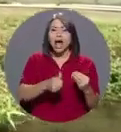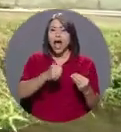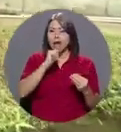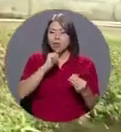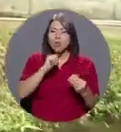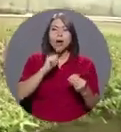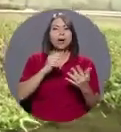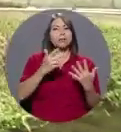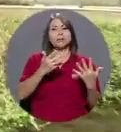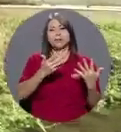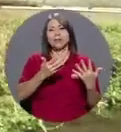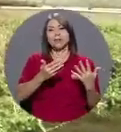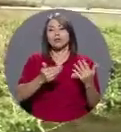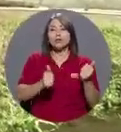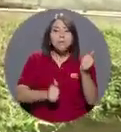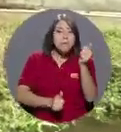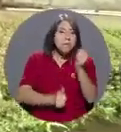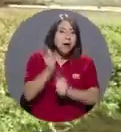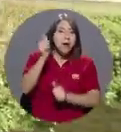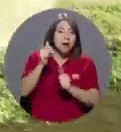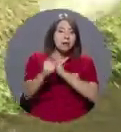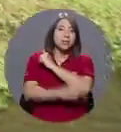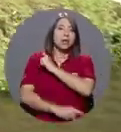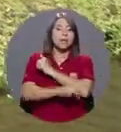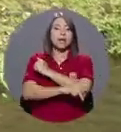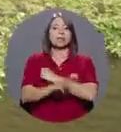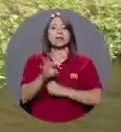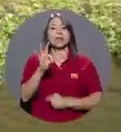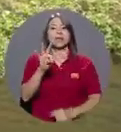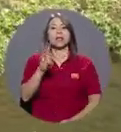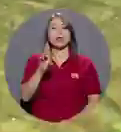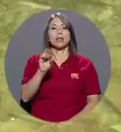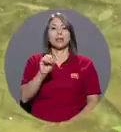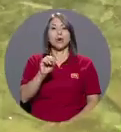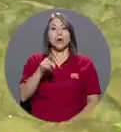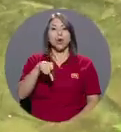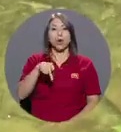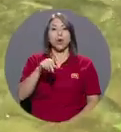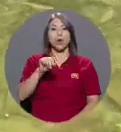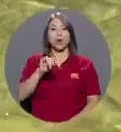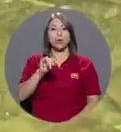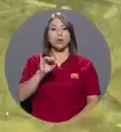agua, gran parte del país es tropical, o sea,